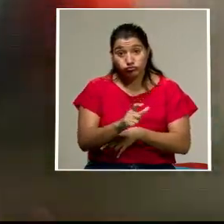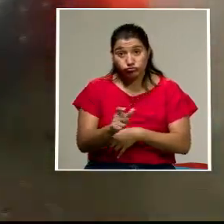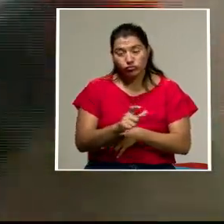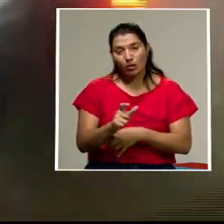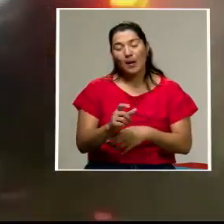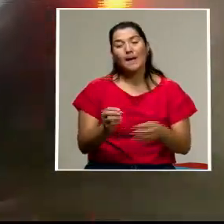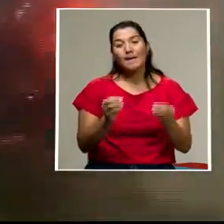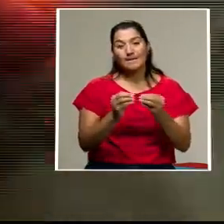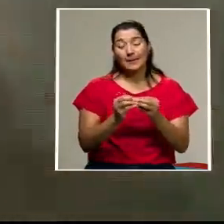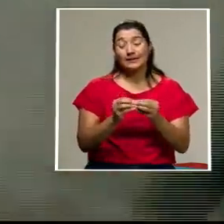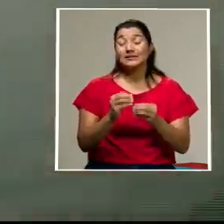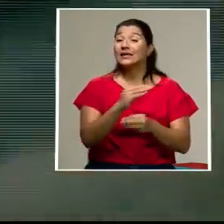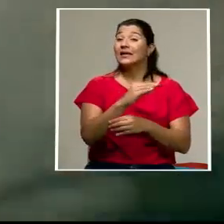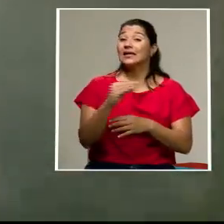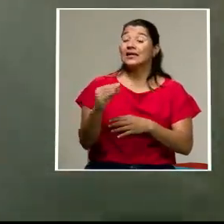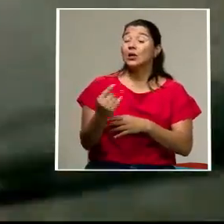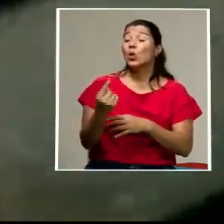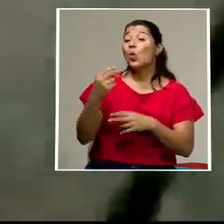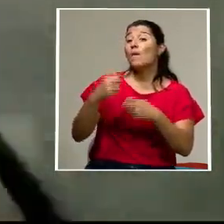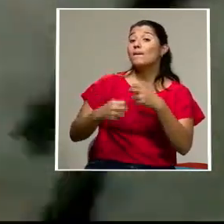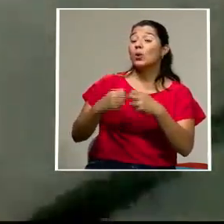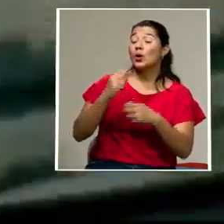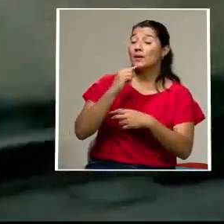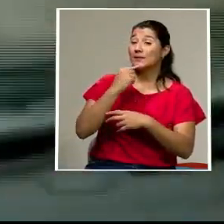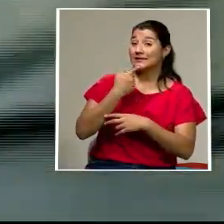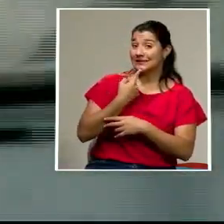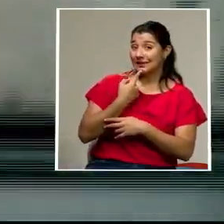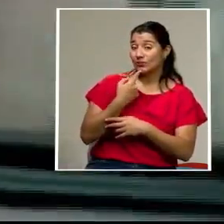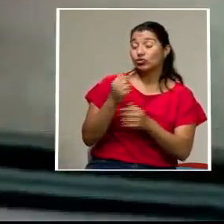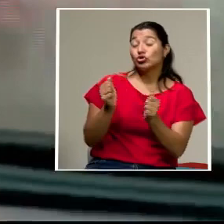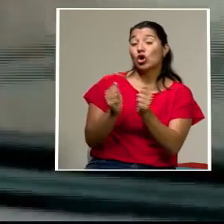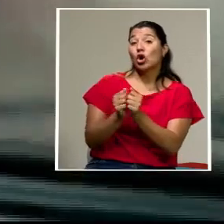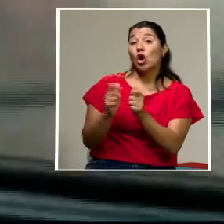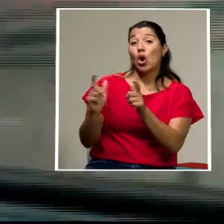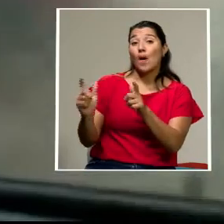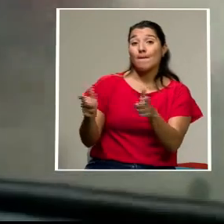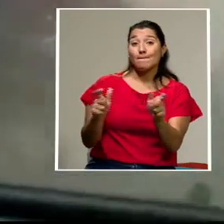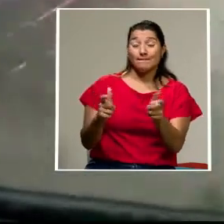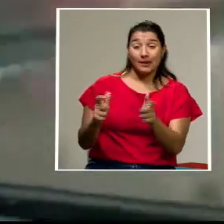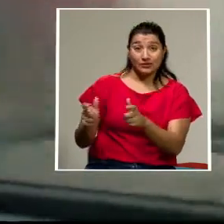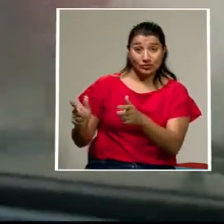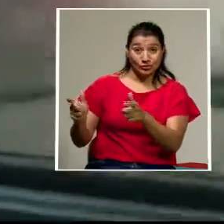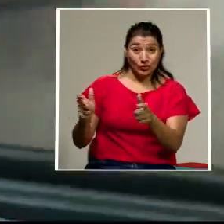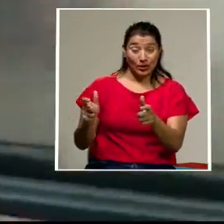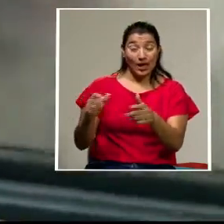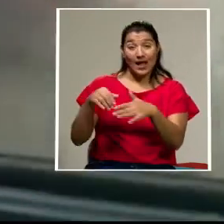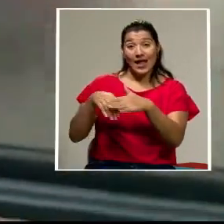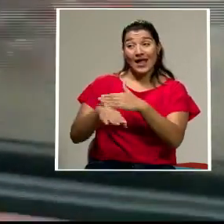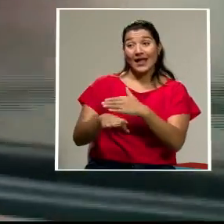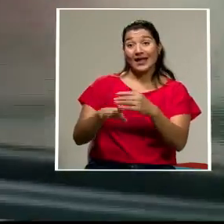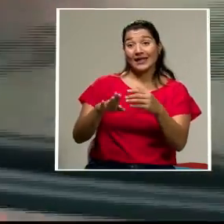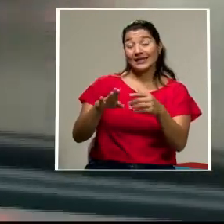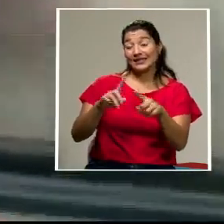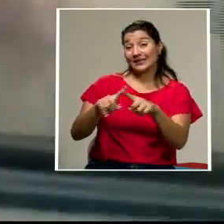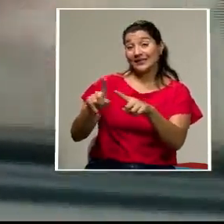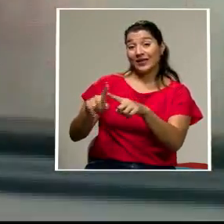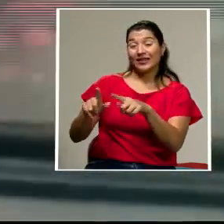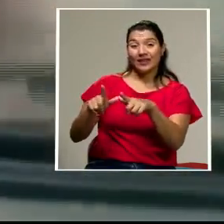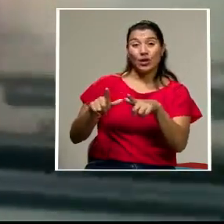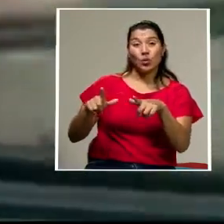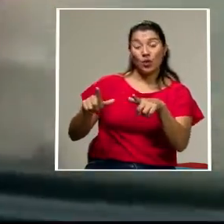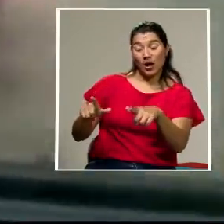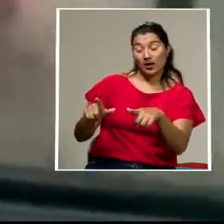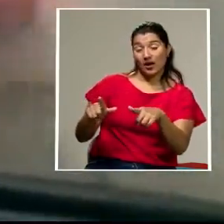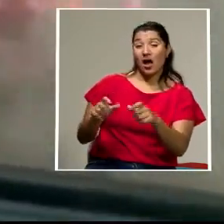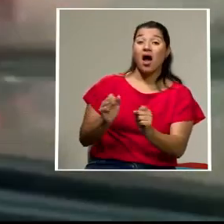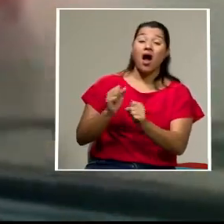tenemos, bastante serio, de la basura presente en los diferentes puntos, provocan obviamente